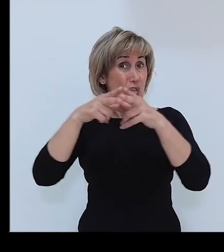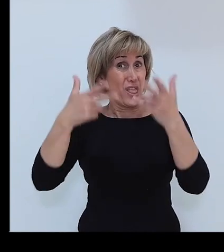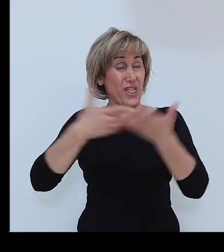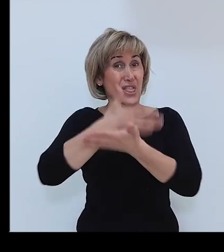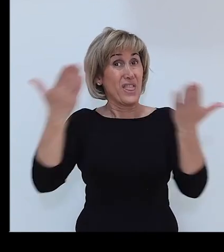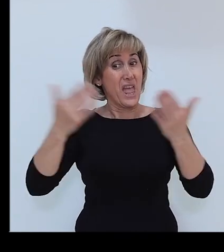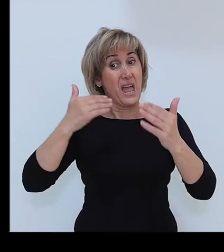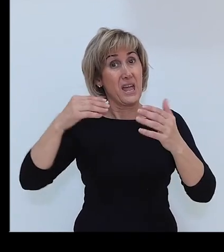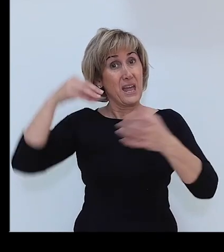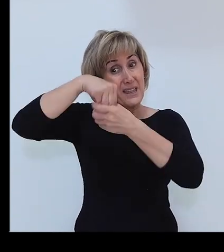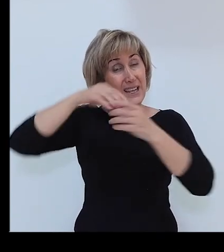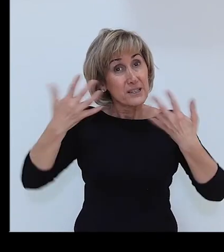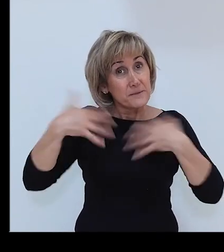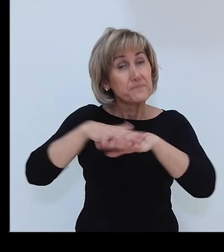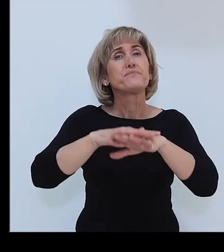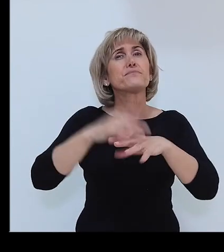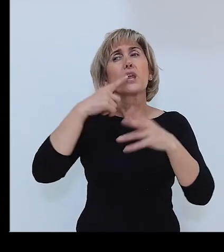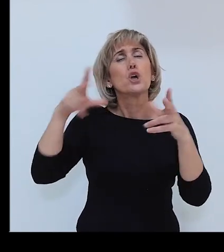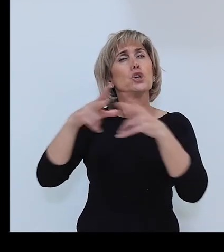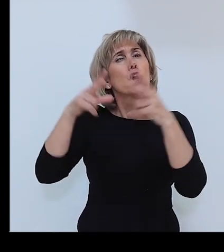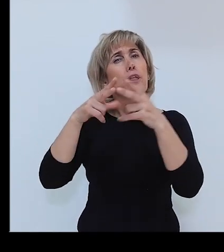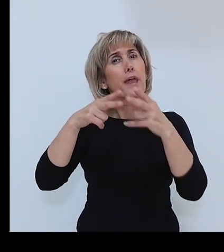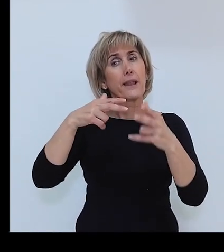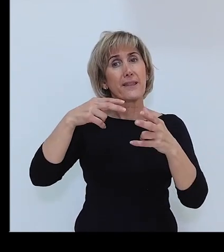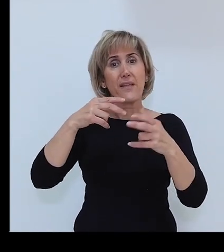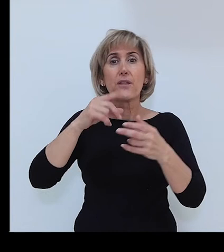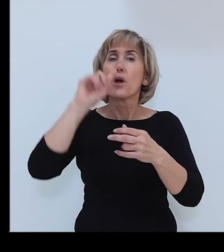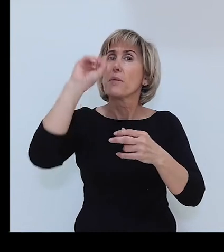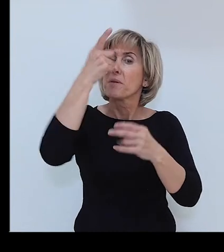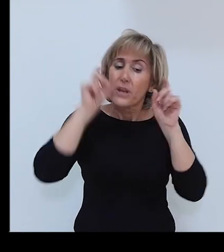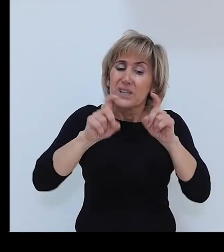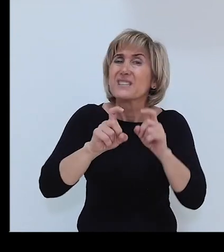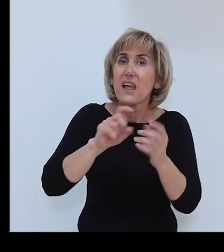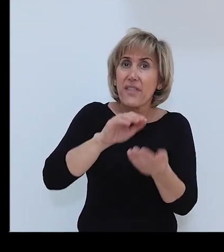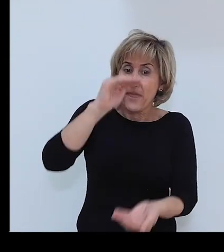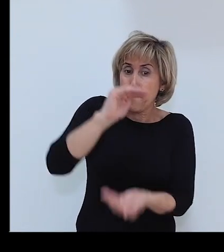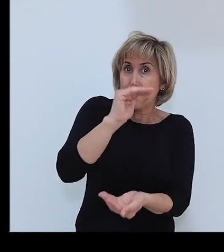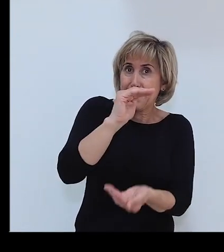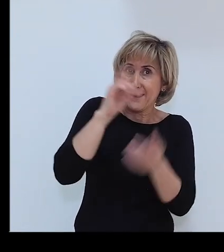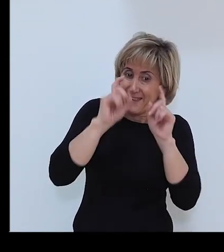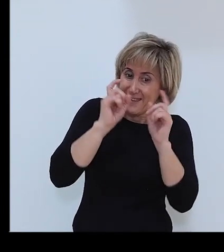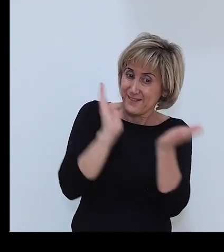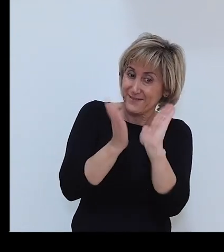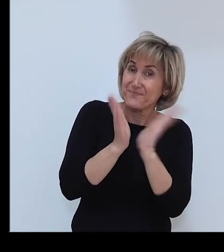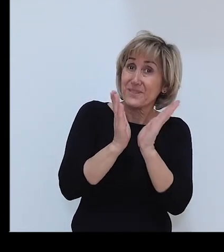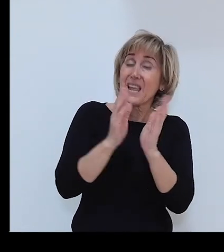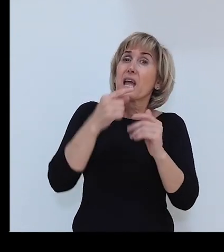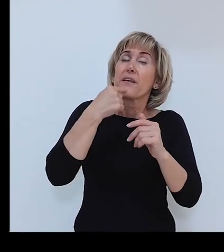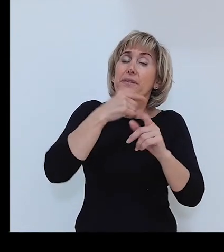de socialización ya. De alguna manera habla de ese proceso de socialización desde la